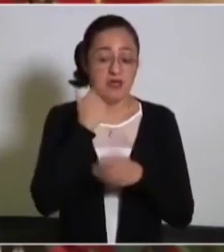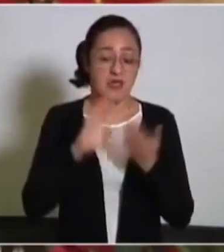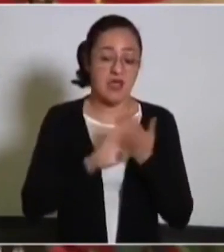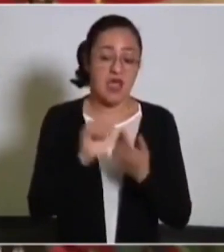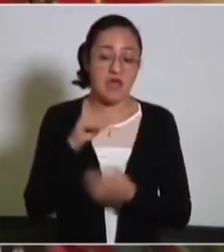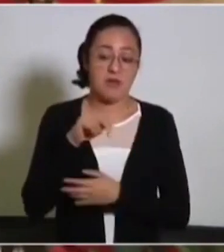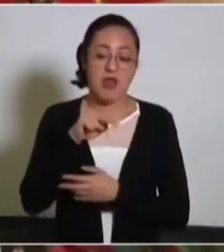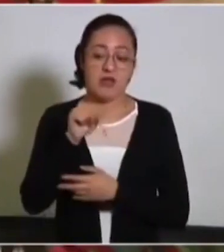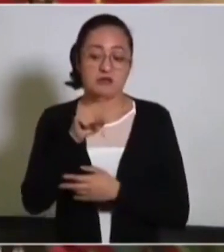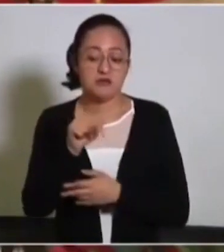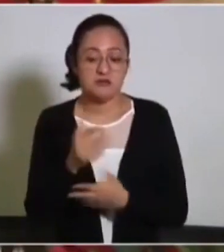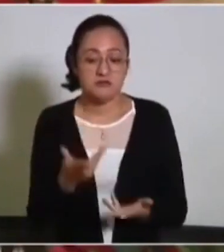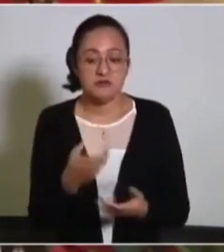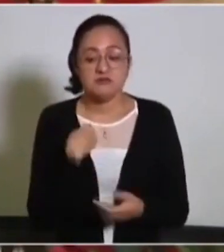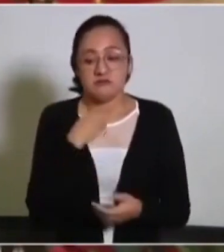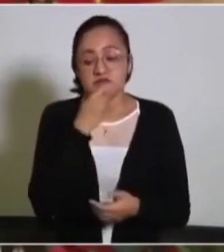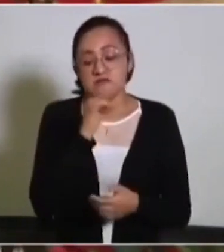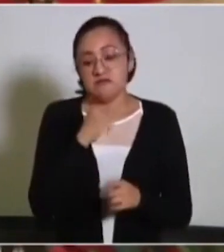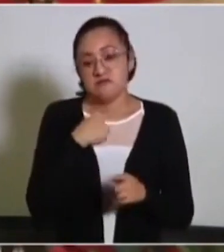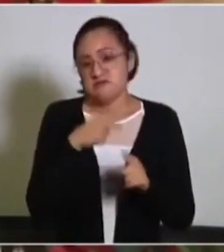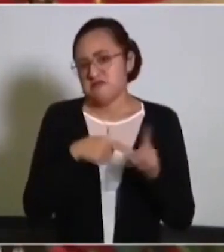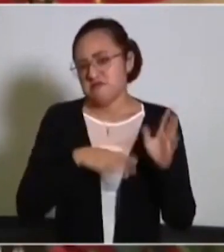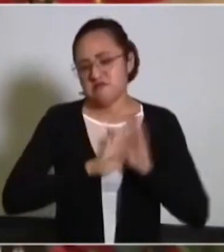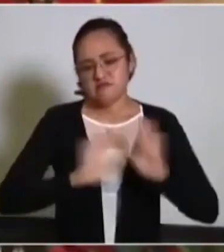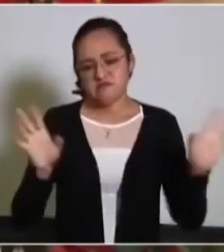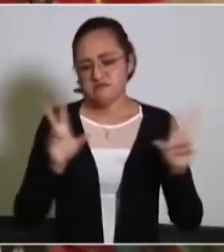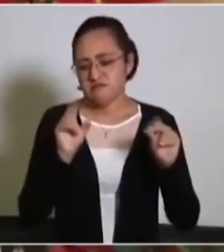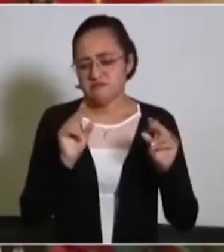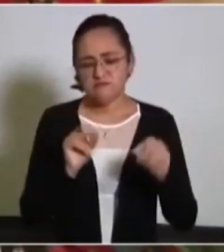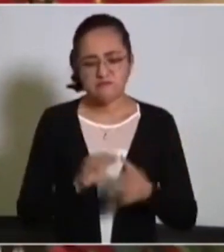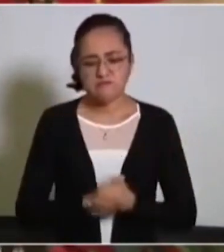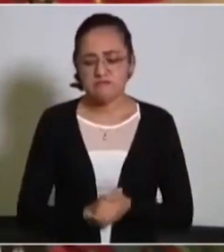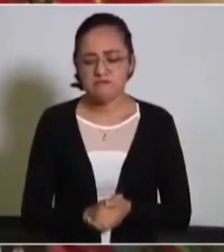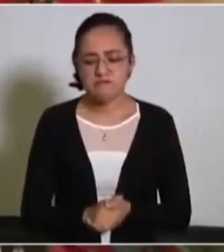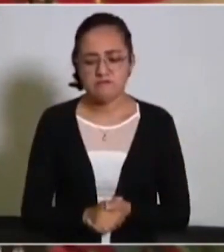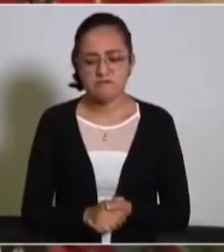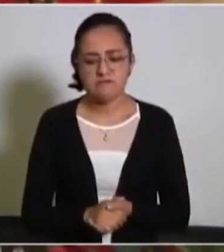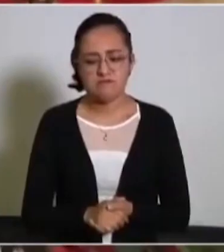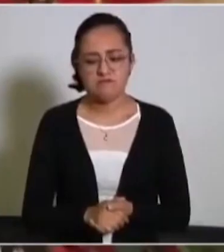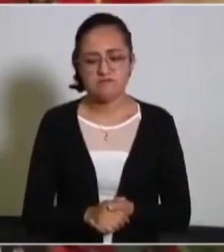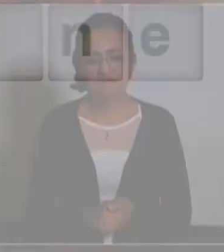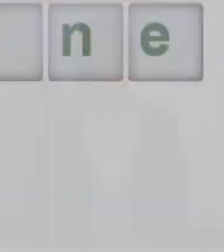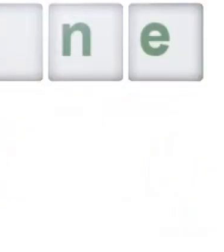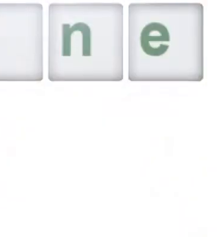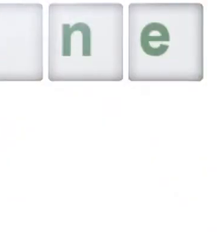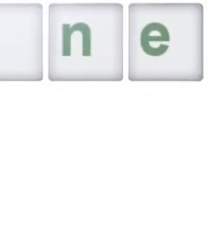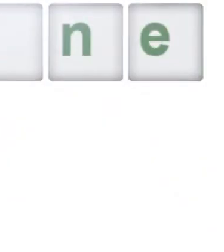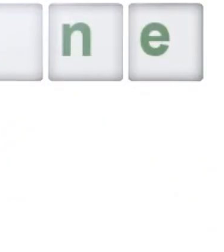¿Sí? Ese es O'Keefe Castañón.